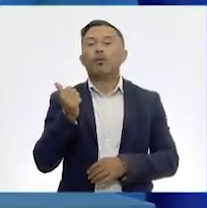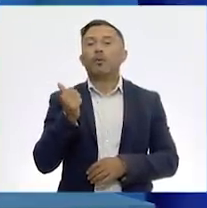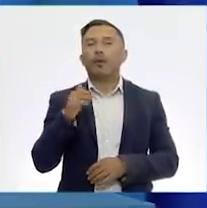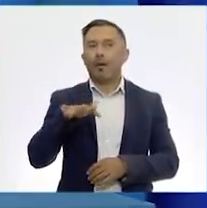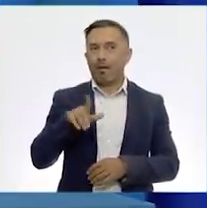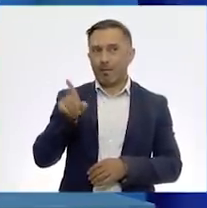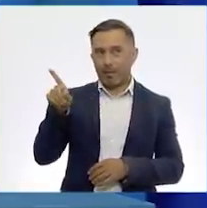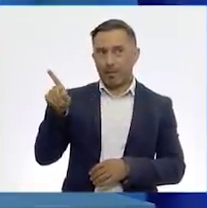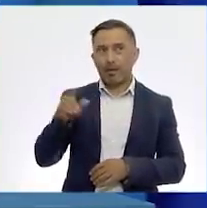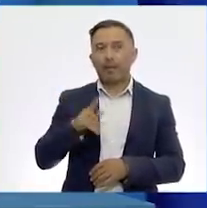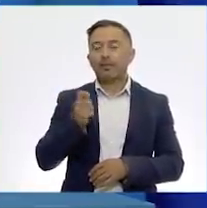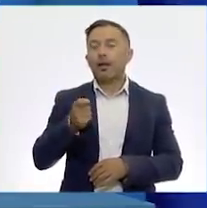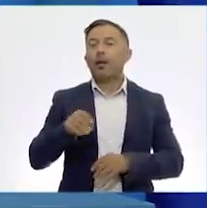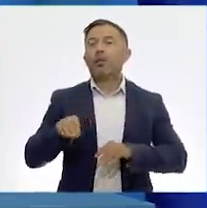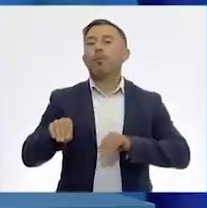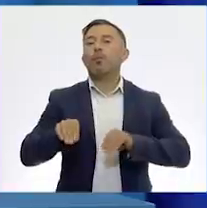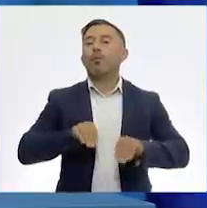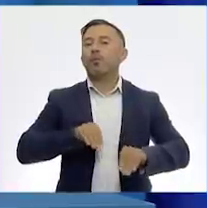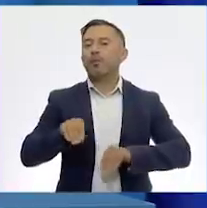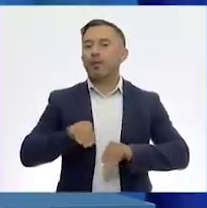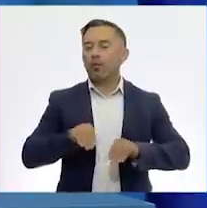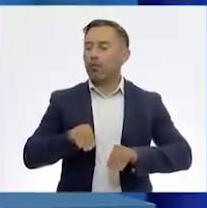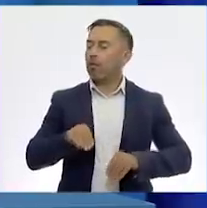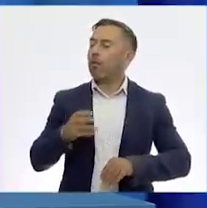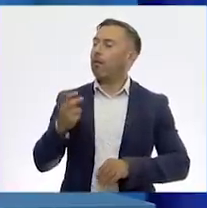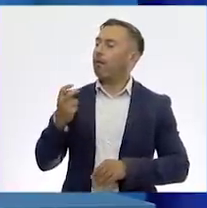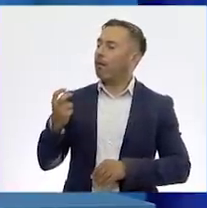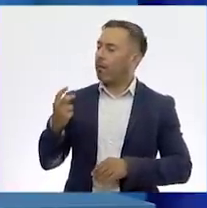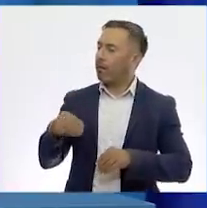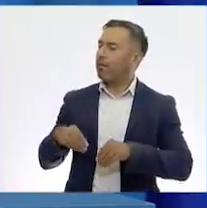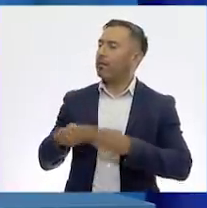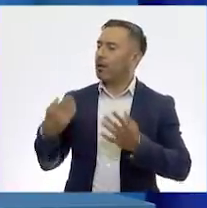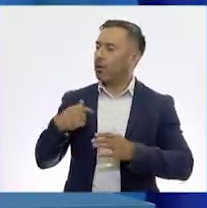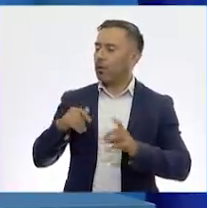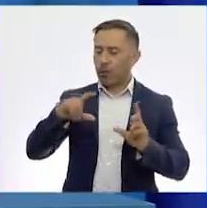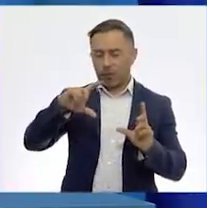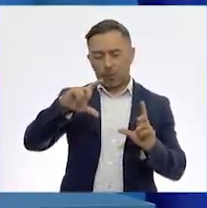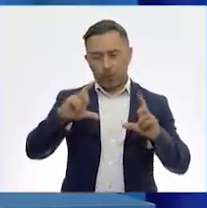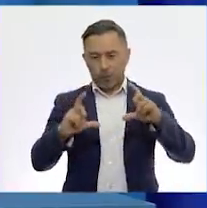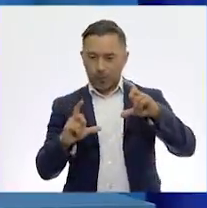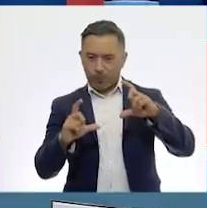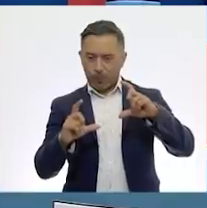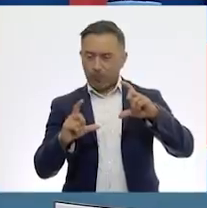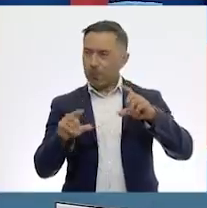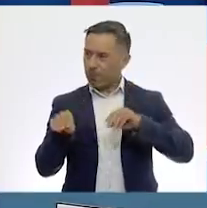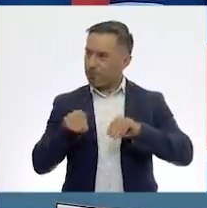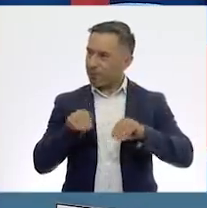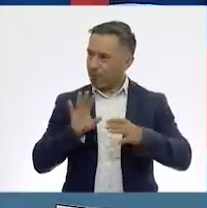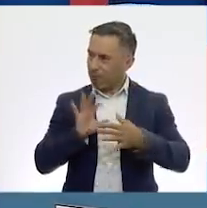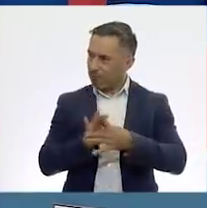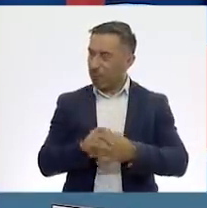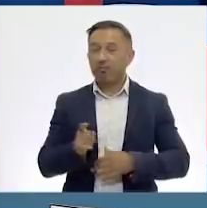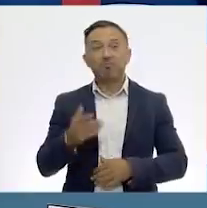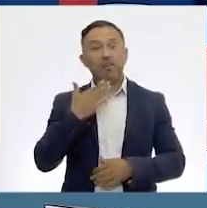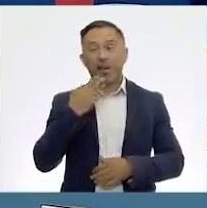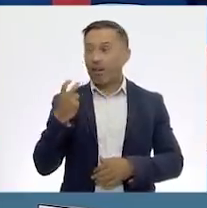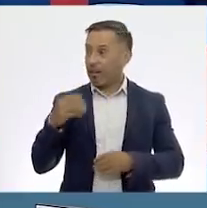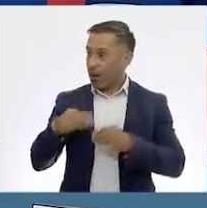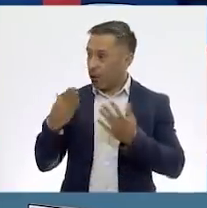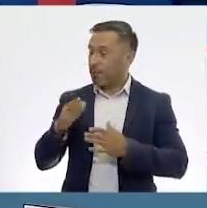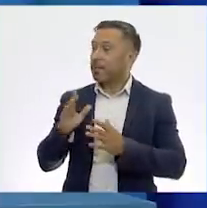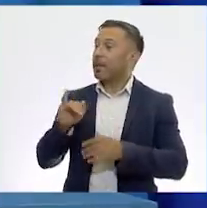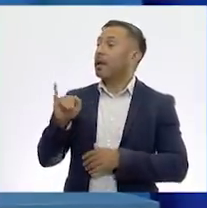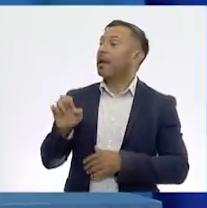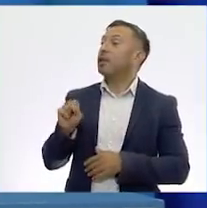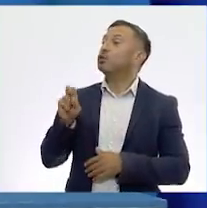aquí, que es el del movimiento. Por supuesto, claro. Claro. Bueno, pues muchas gracias, Jesús, por